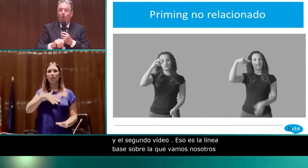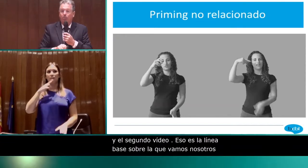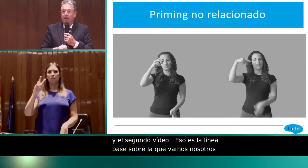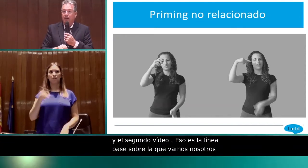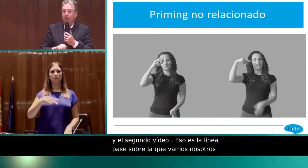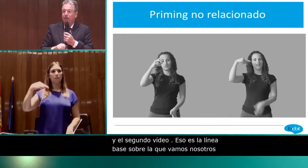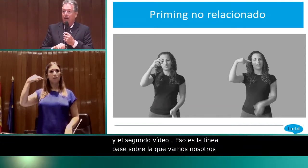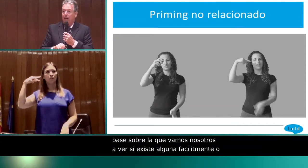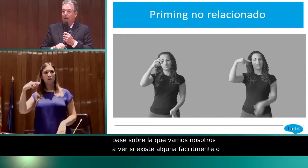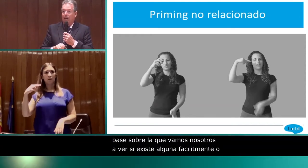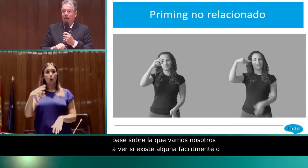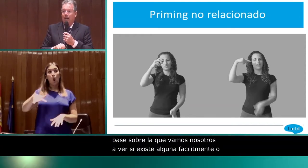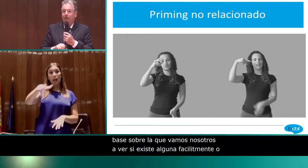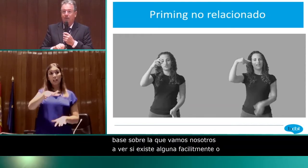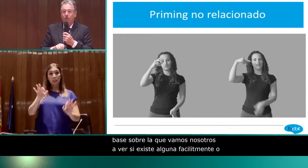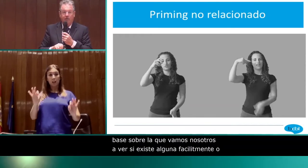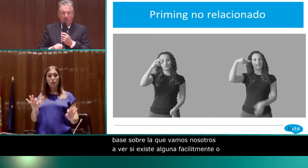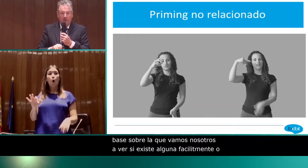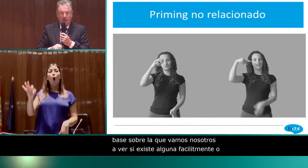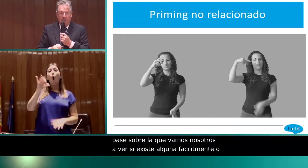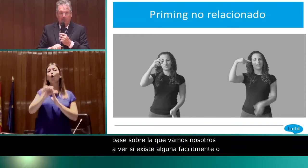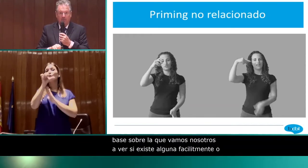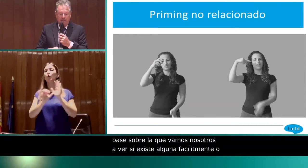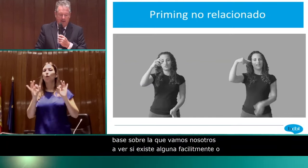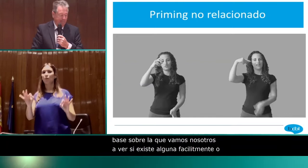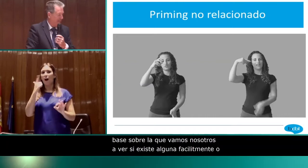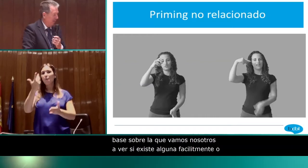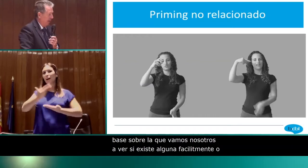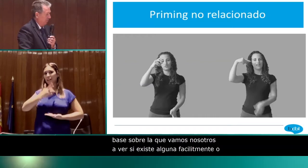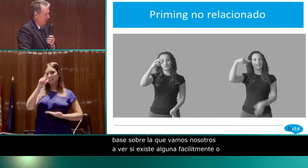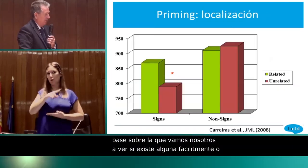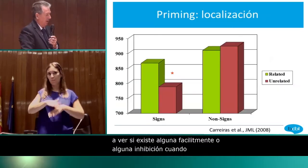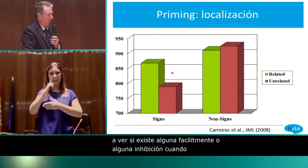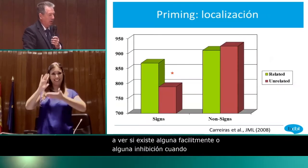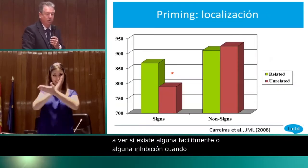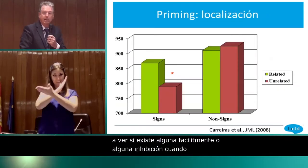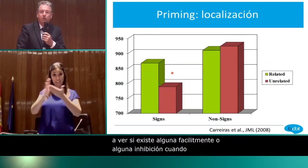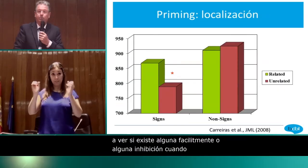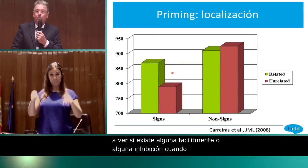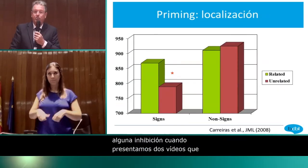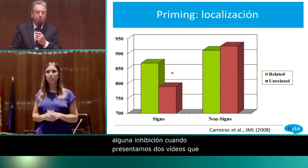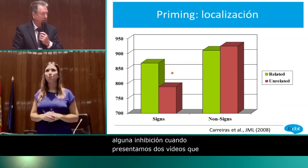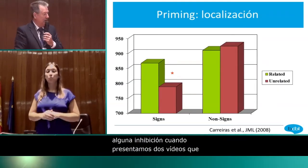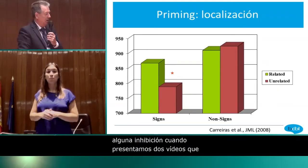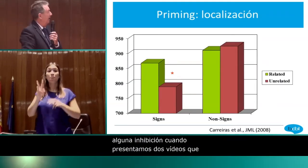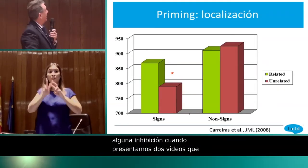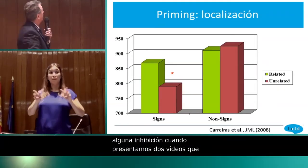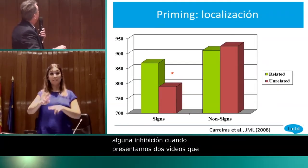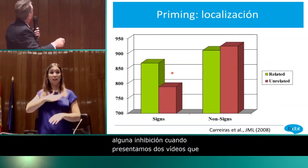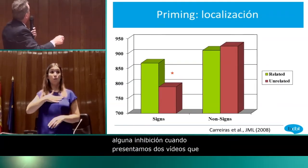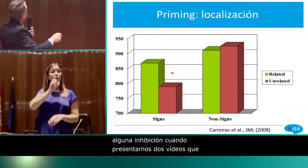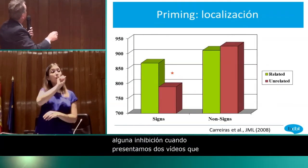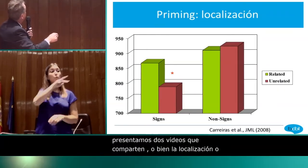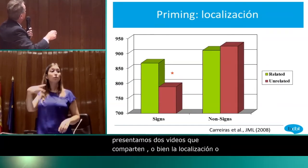localización o bien la configuración de la mano, ¿vale? Bueno, pues los resultados que obtuvimos,